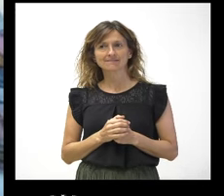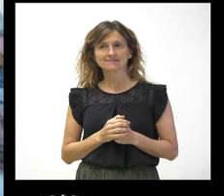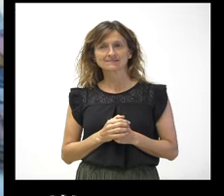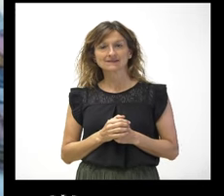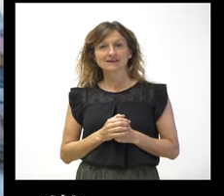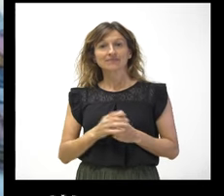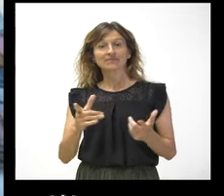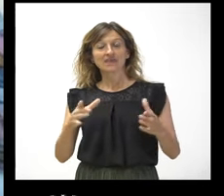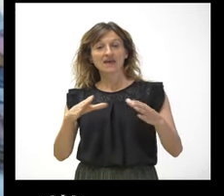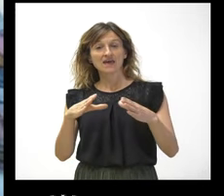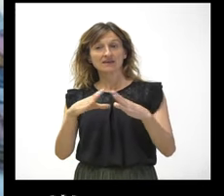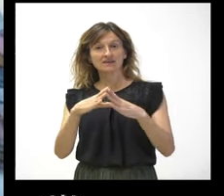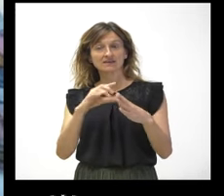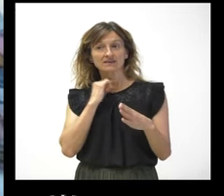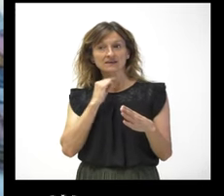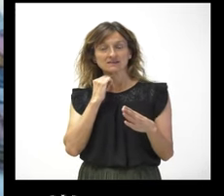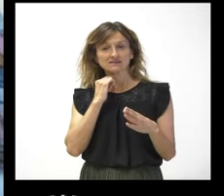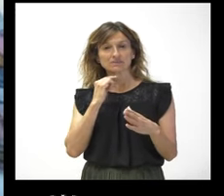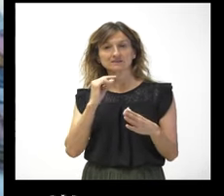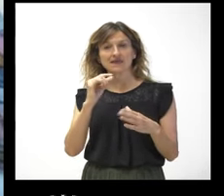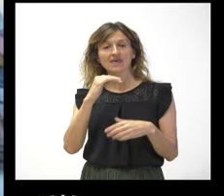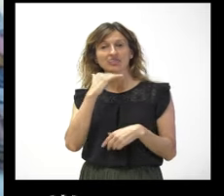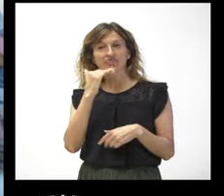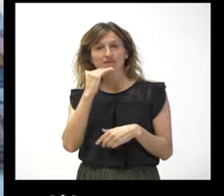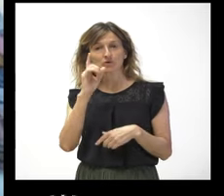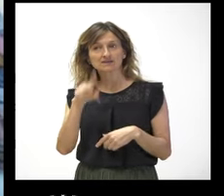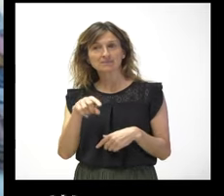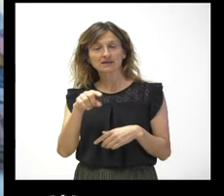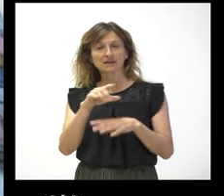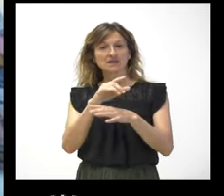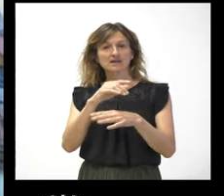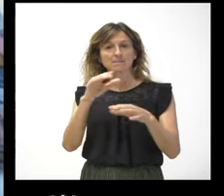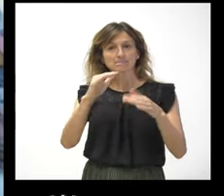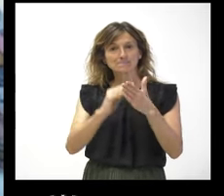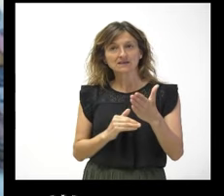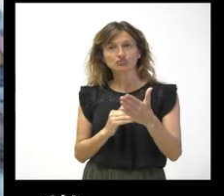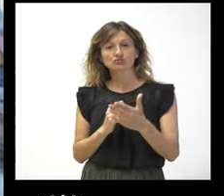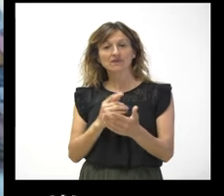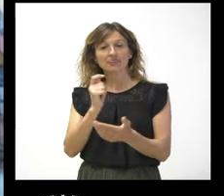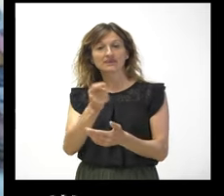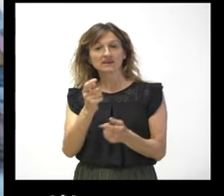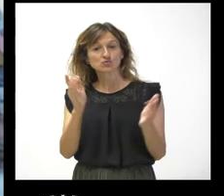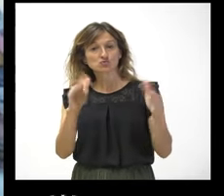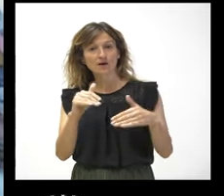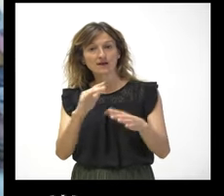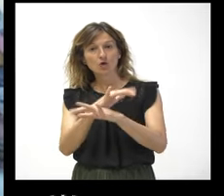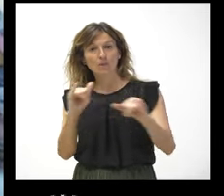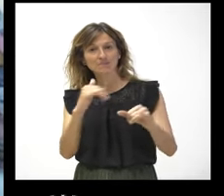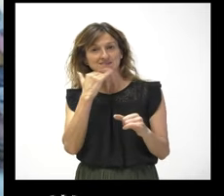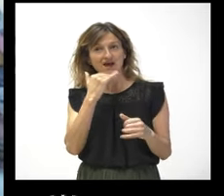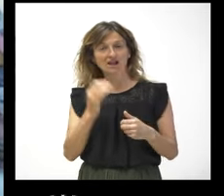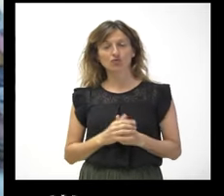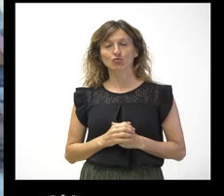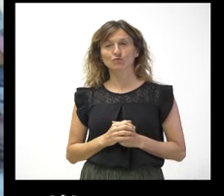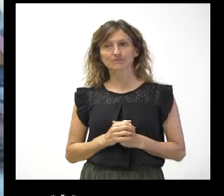diócesis menos con Zamora y Y si van a compensar a Zamora de alguna manera de ese dinero que no nos llega eh